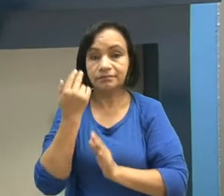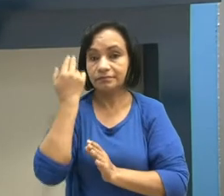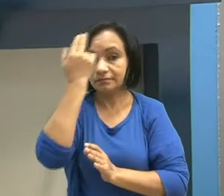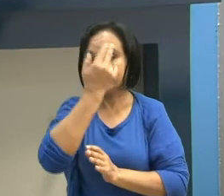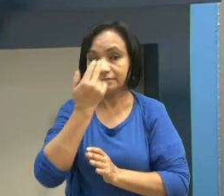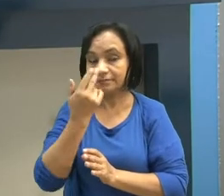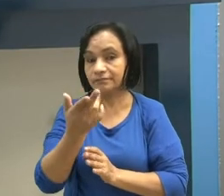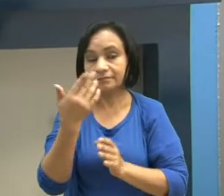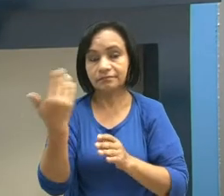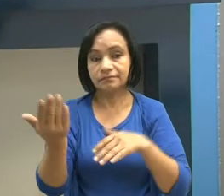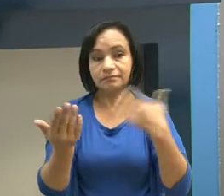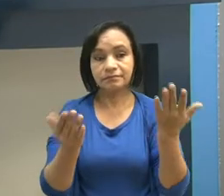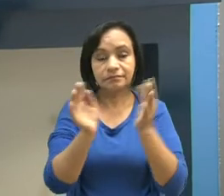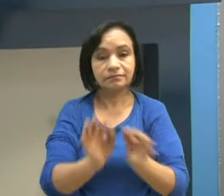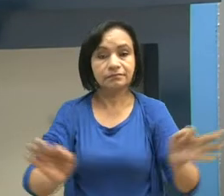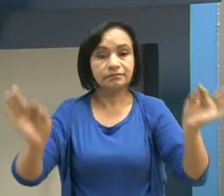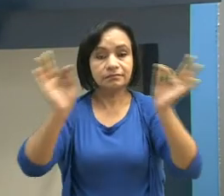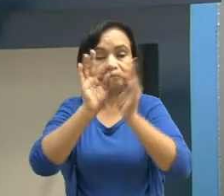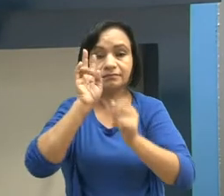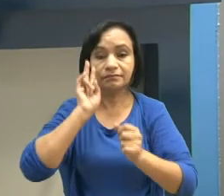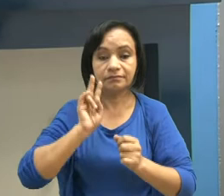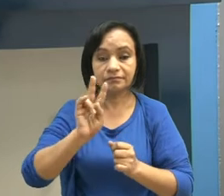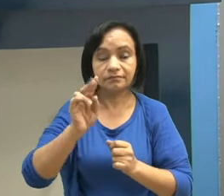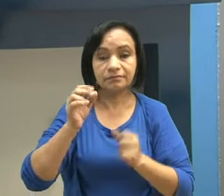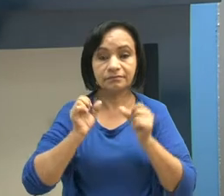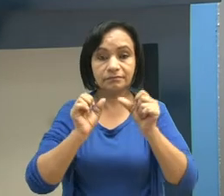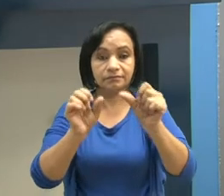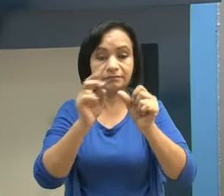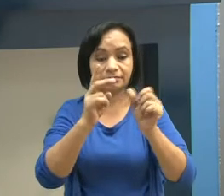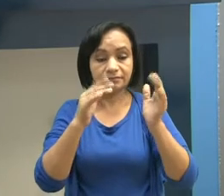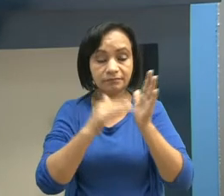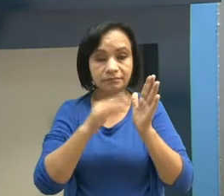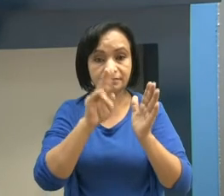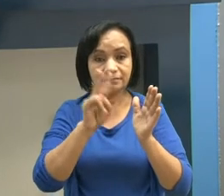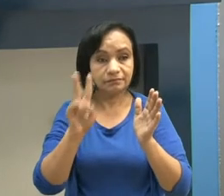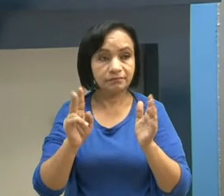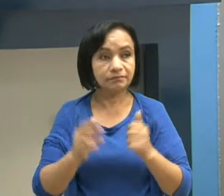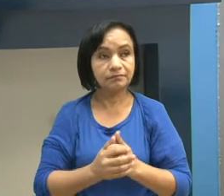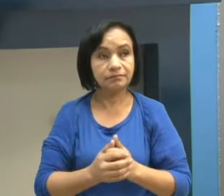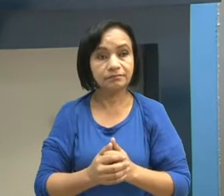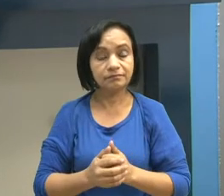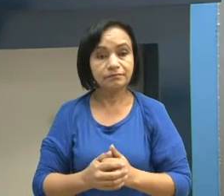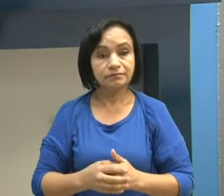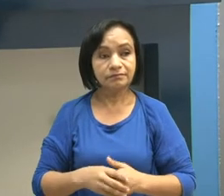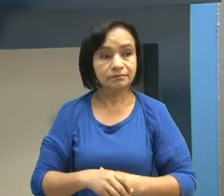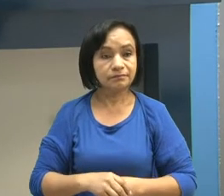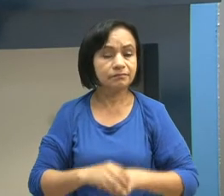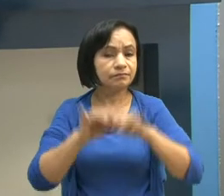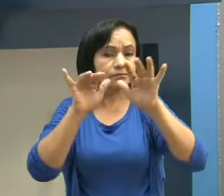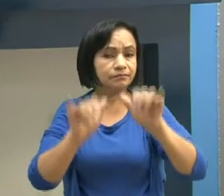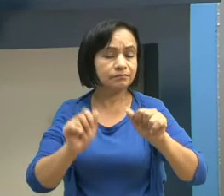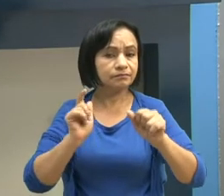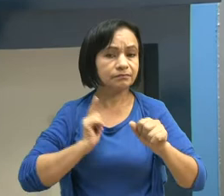compañero Barreda, cuán importante ese aspecto de proyecciones que se sostiene además en el 2022. Sí, okay. Entonces, ya nosotros